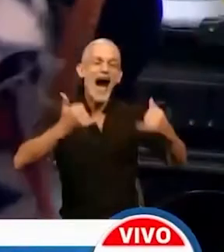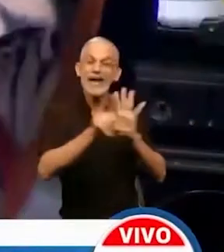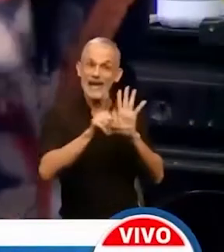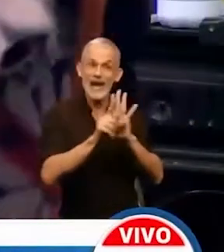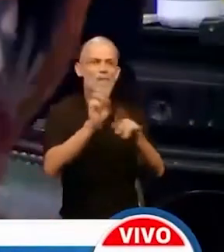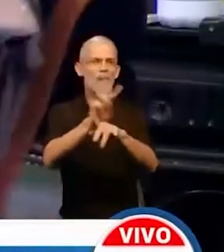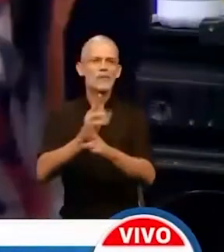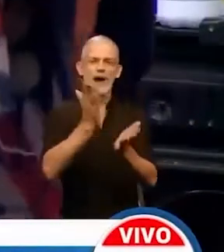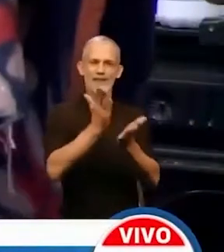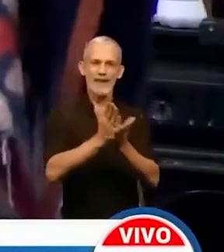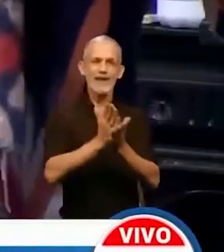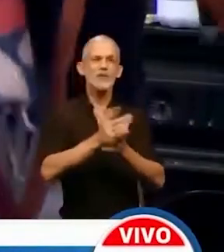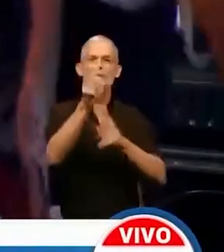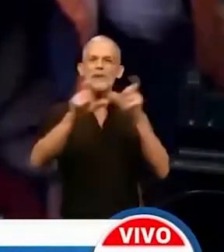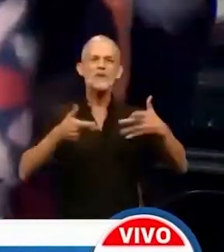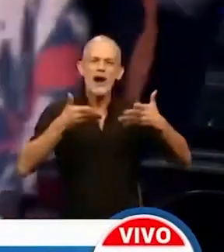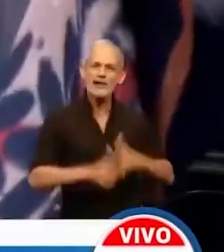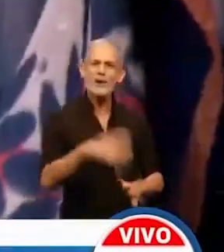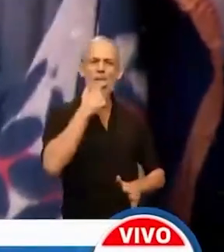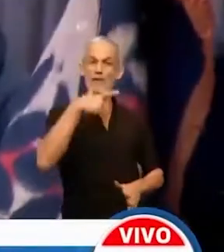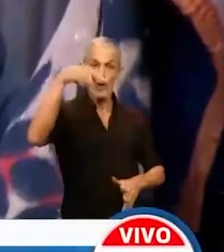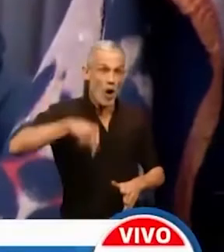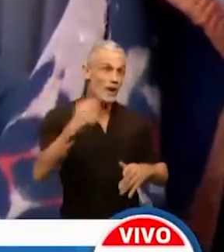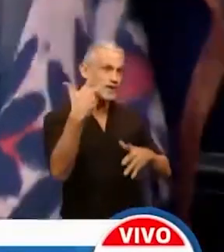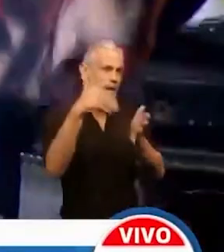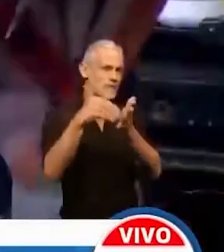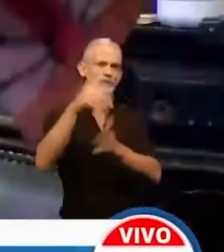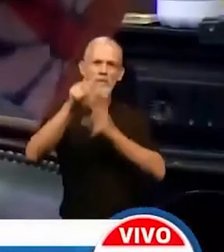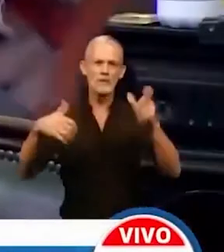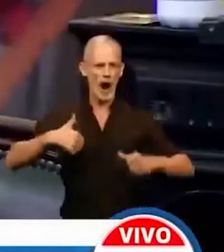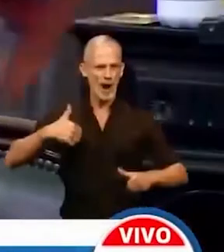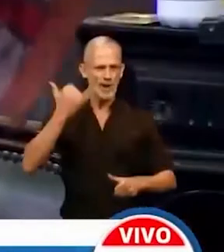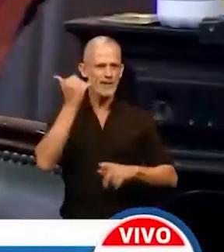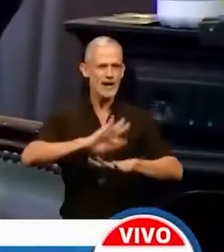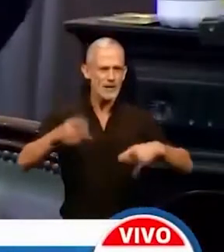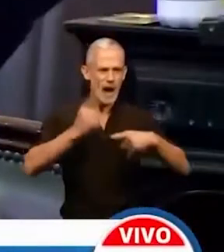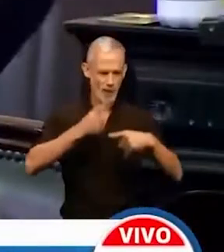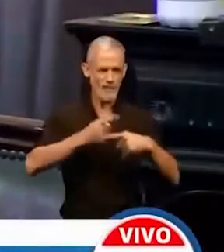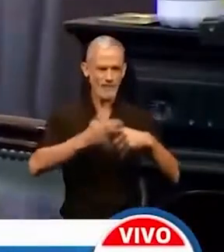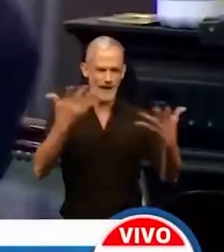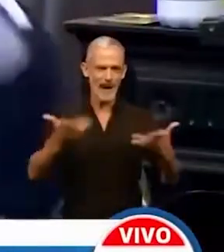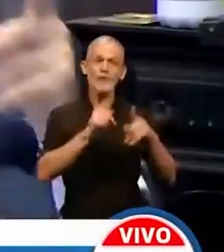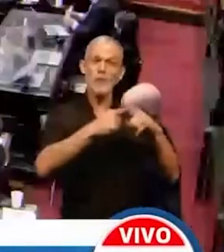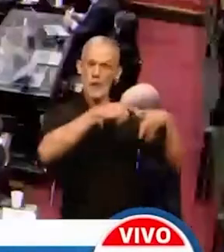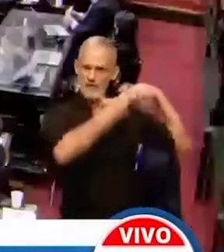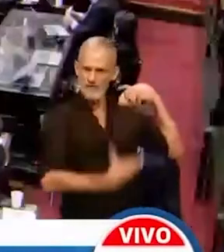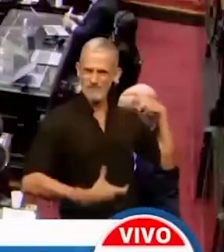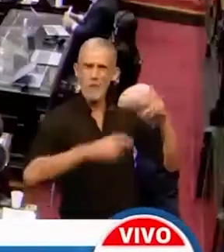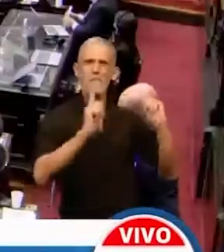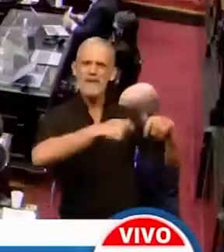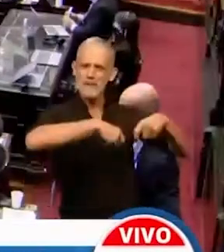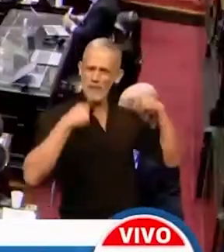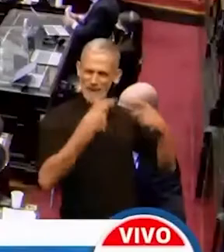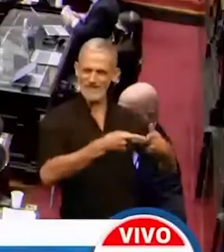poder generar una agenda legislativa en la provincia esta vez formando parte del frente de todos de la misma manera que lo hicimos en el